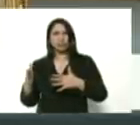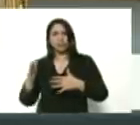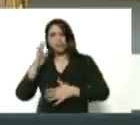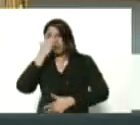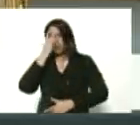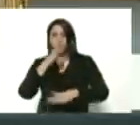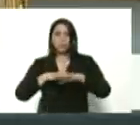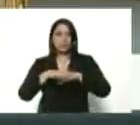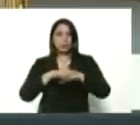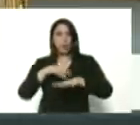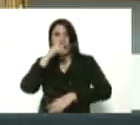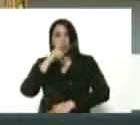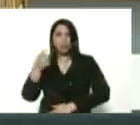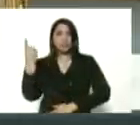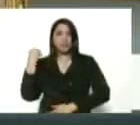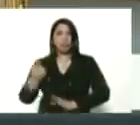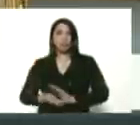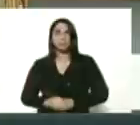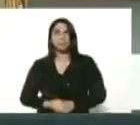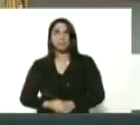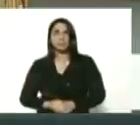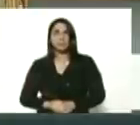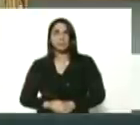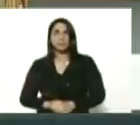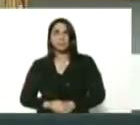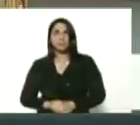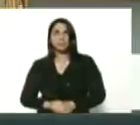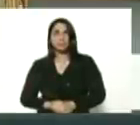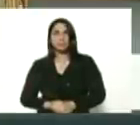Febrero del año pasado.